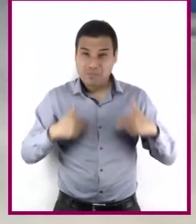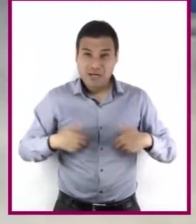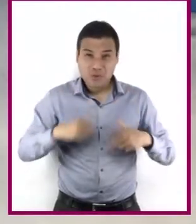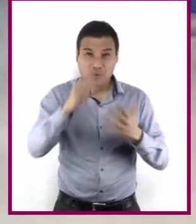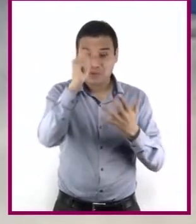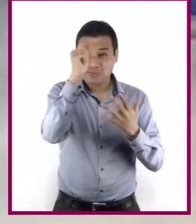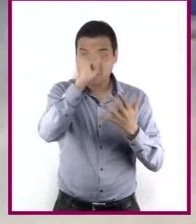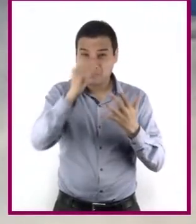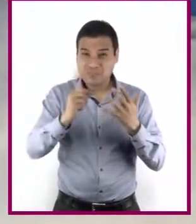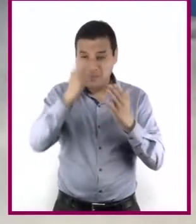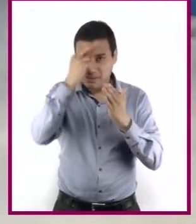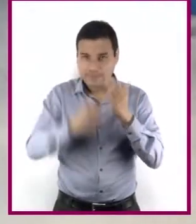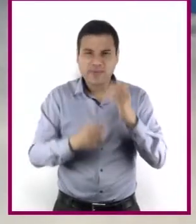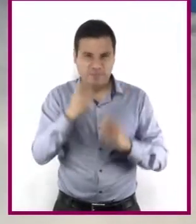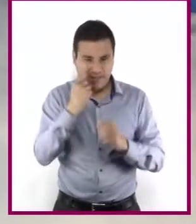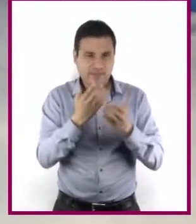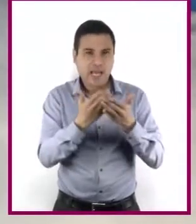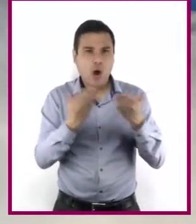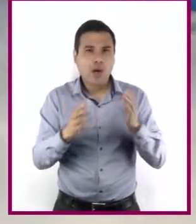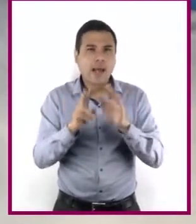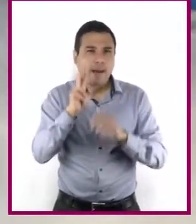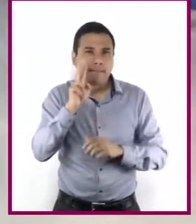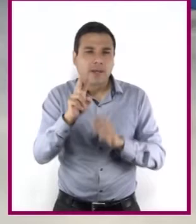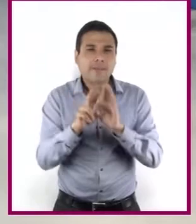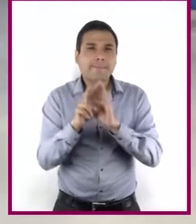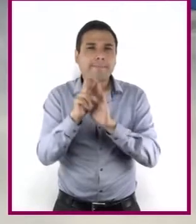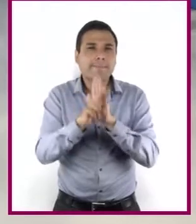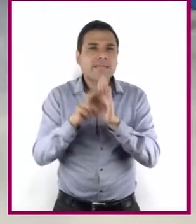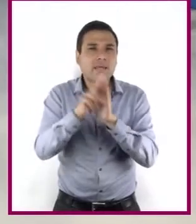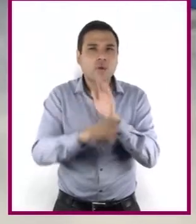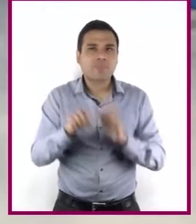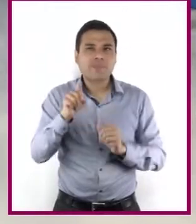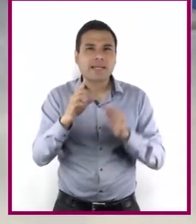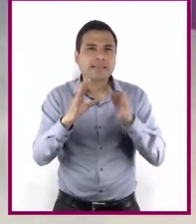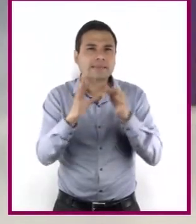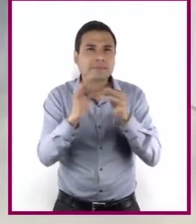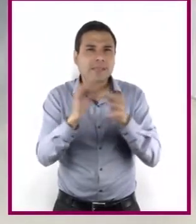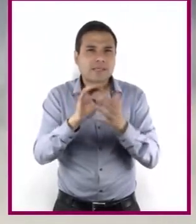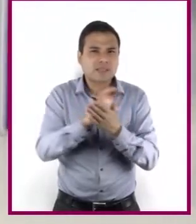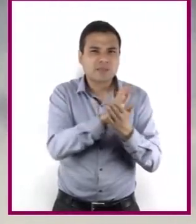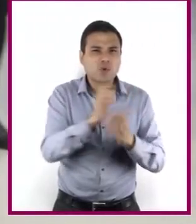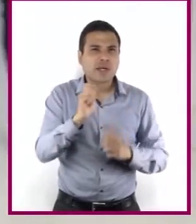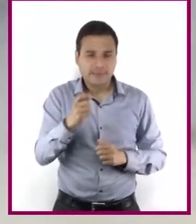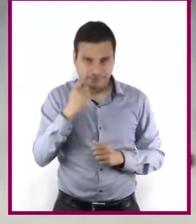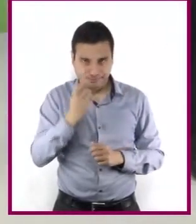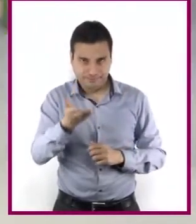Pero veamos el siguiente video que nos aclara qué es la discriminación.